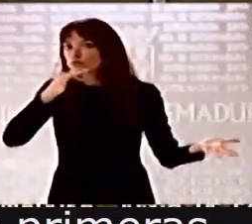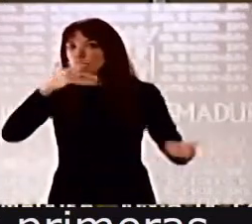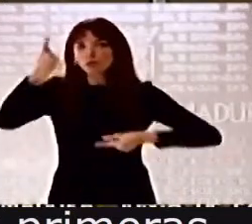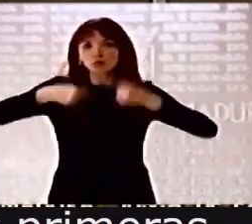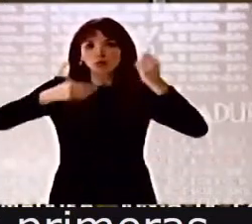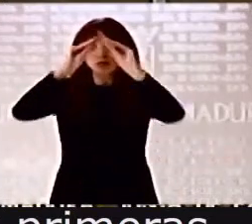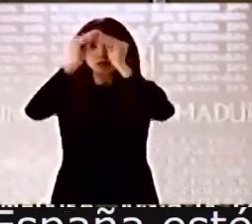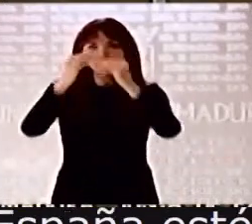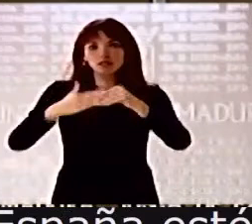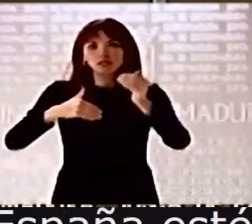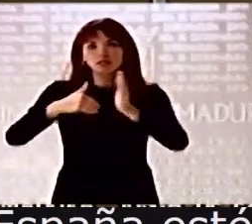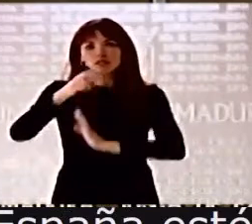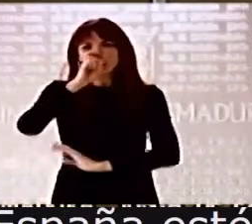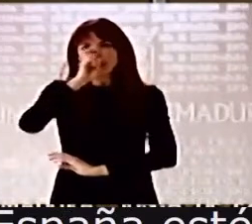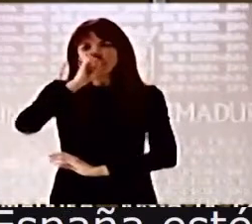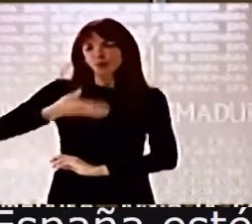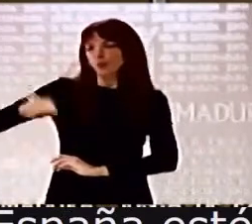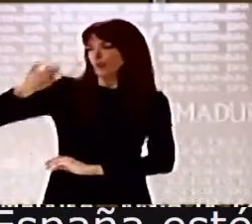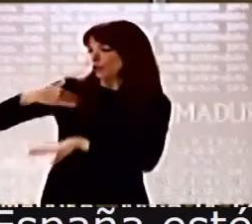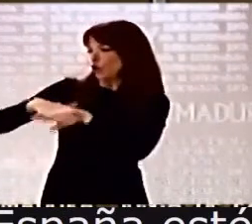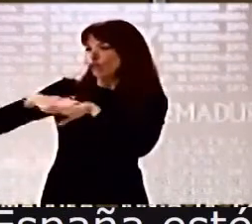Montoro.